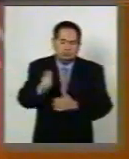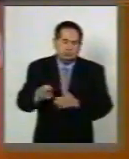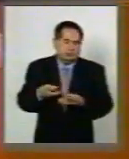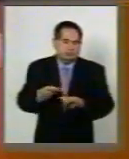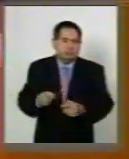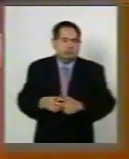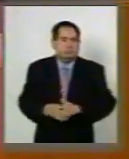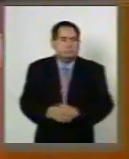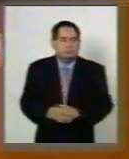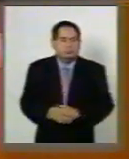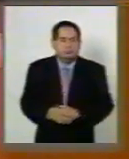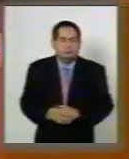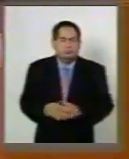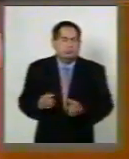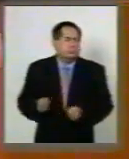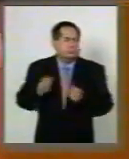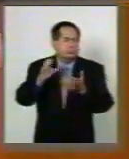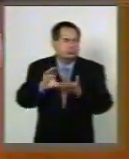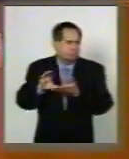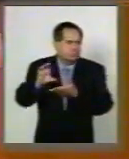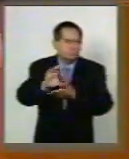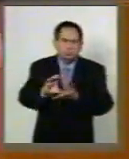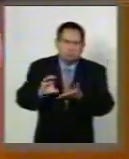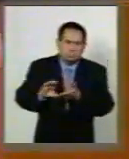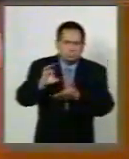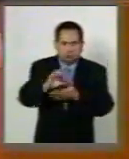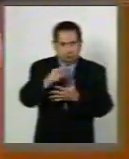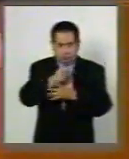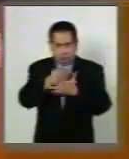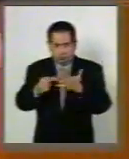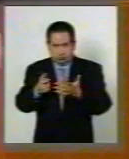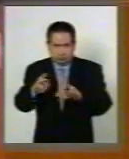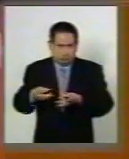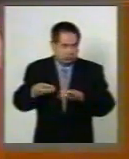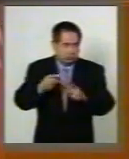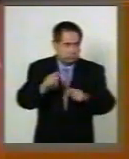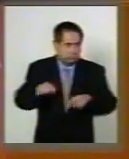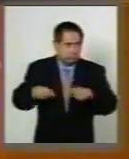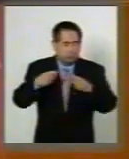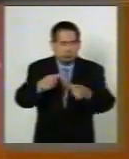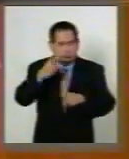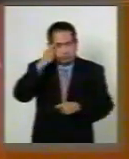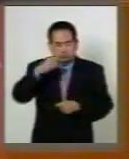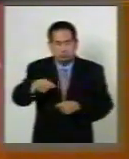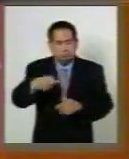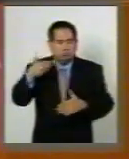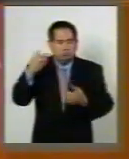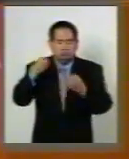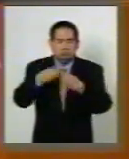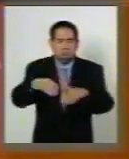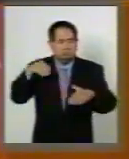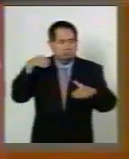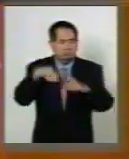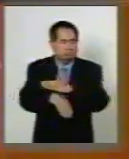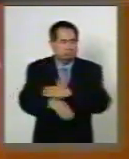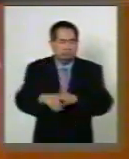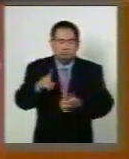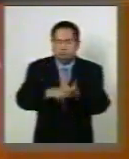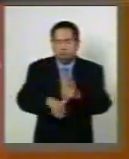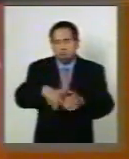gasto. ¿Cuánto dinero de esto se está yendo al caño de la